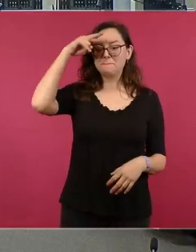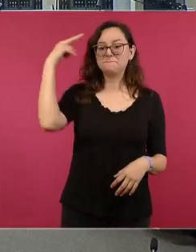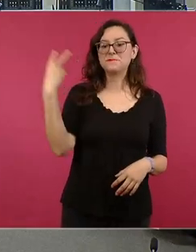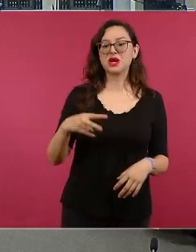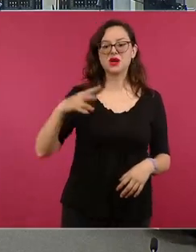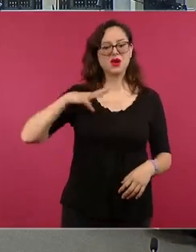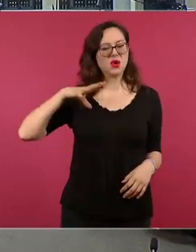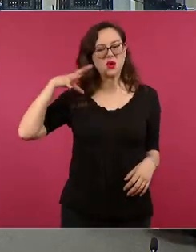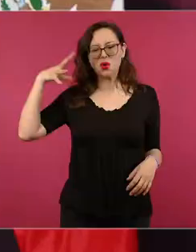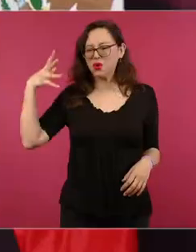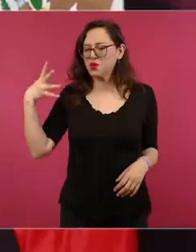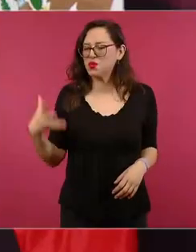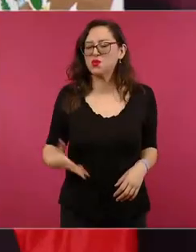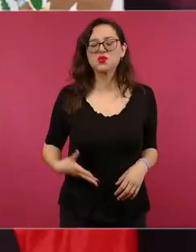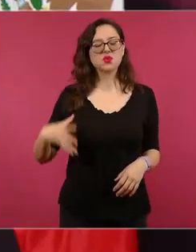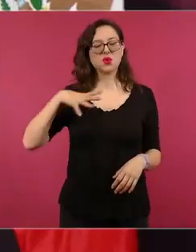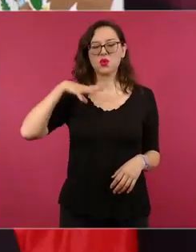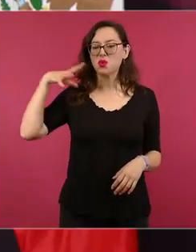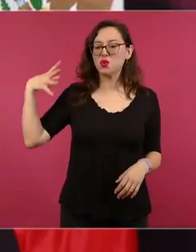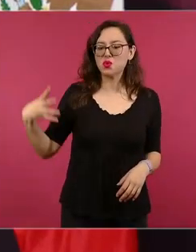que nunca.